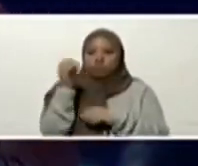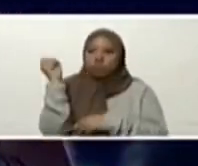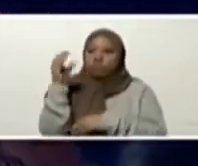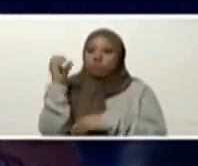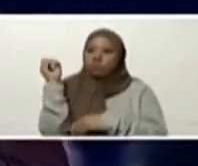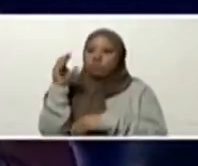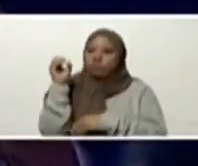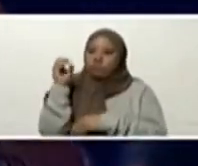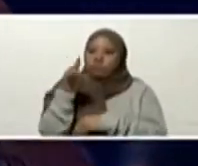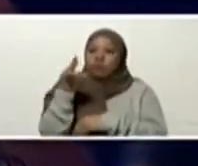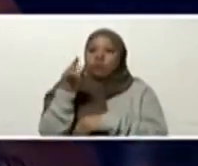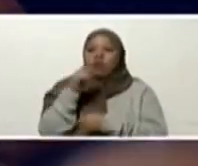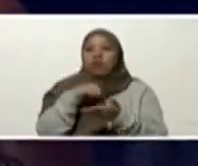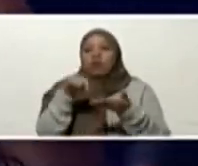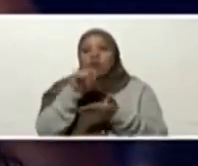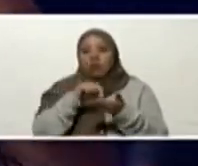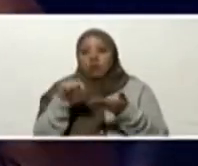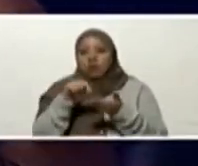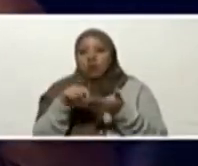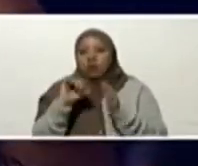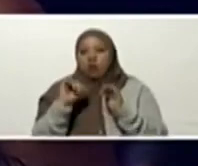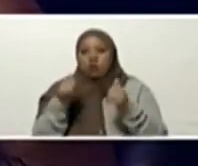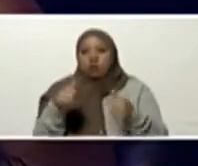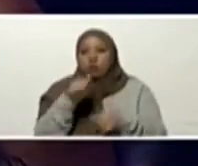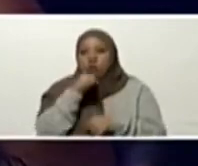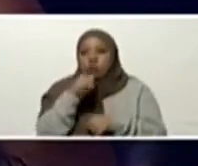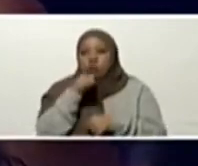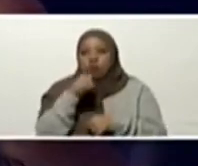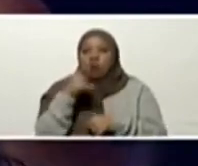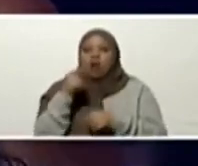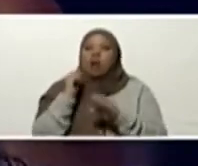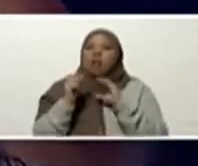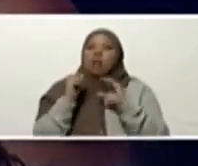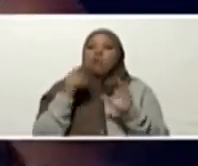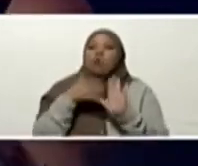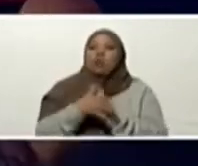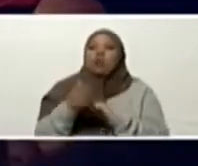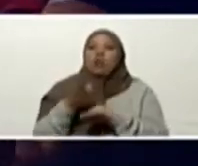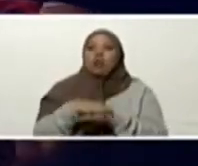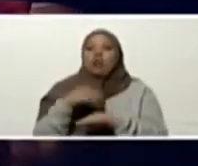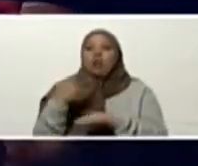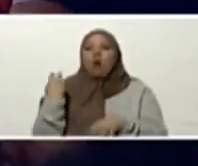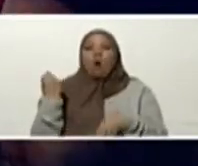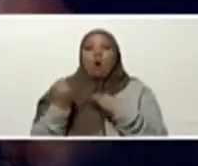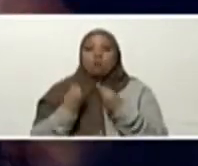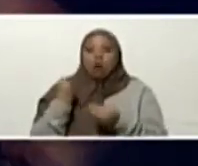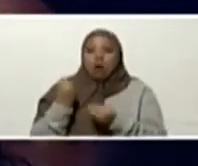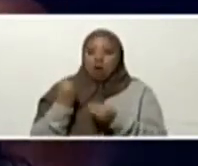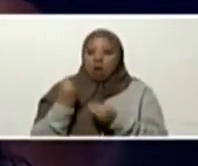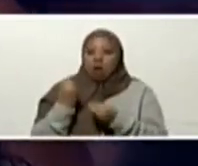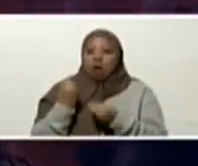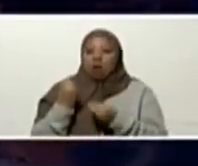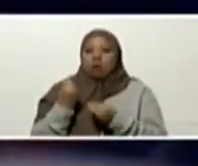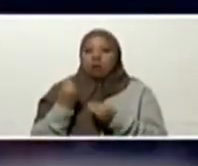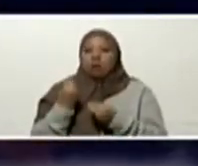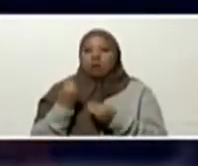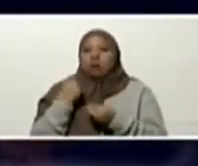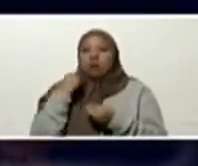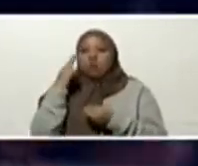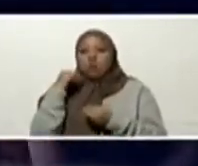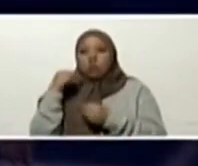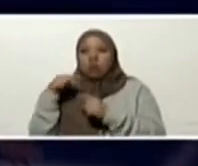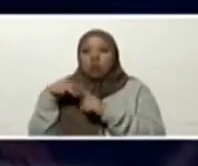conferencias, escritos míos. Fundamentalmente, la temática tiene que ver con el racismo